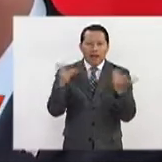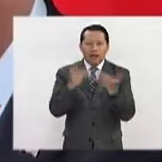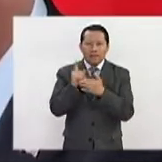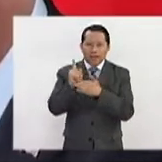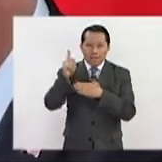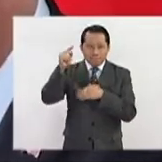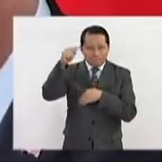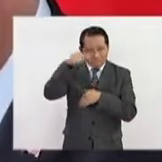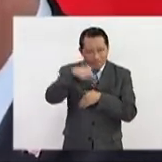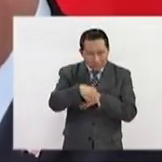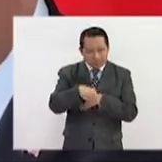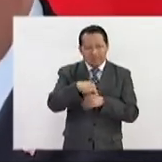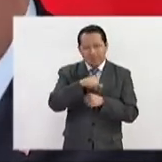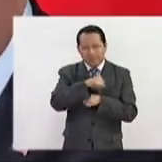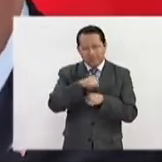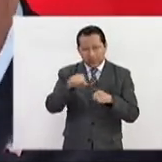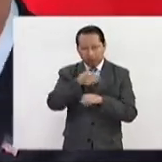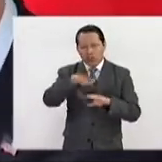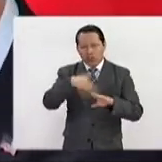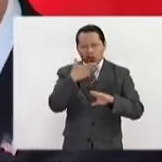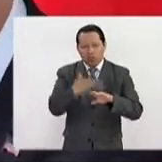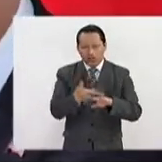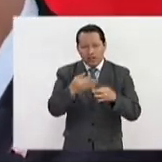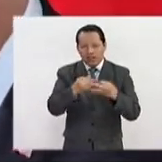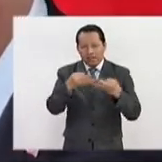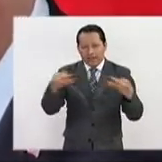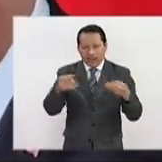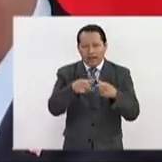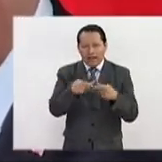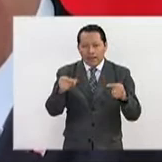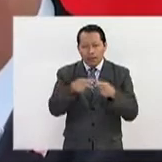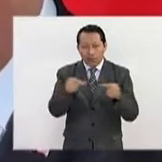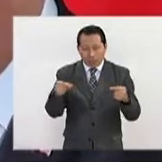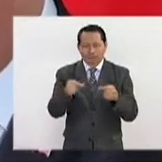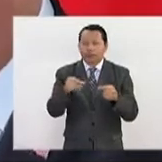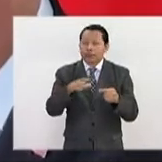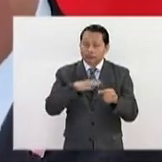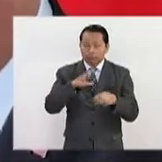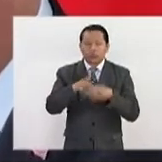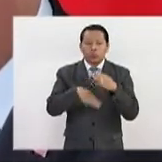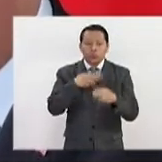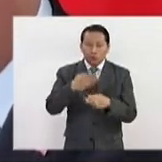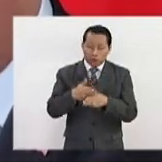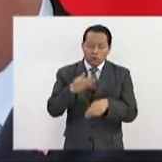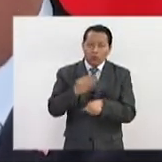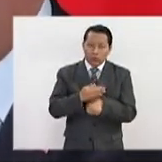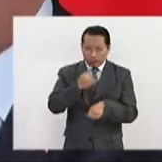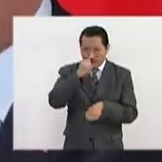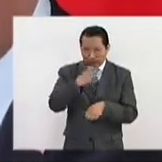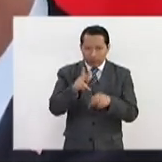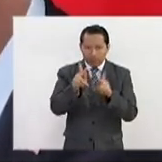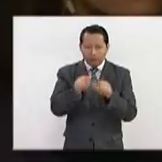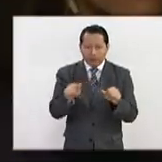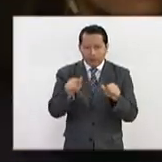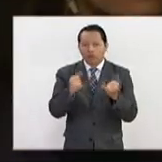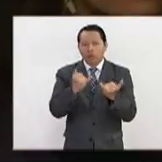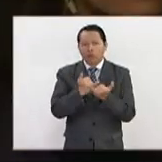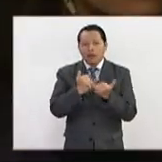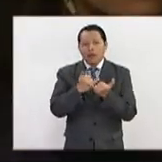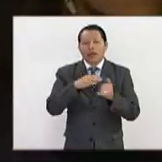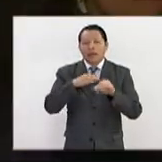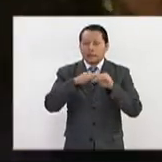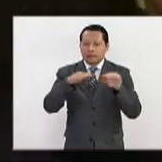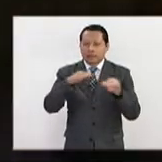misiles balísticos directamente contra el territorio japonés. Son una amenaza para el mundo civilizado y a la paz y estabilidad